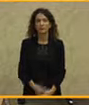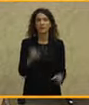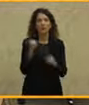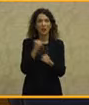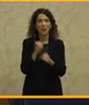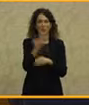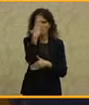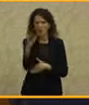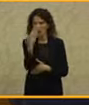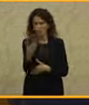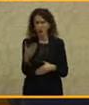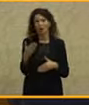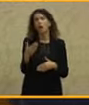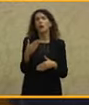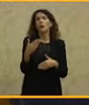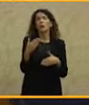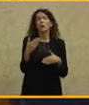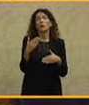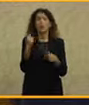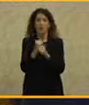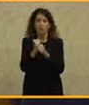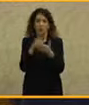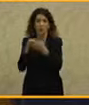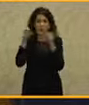Trabajar sin máscaras, emplear sin barreras.